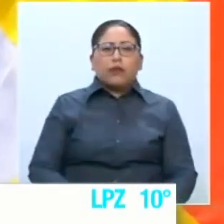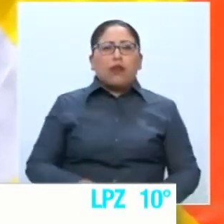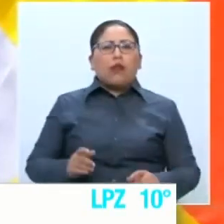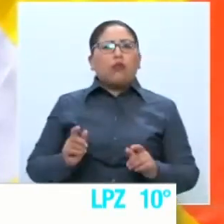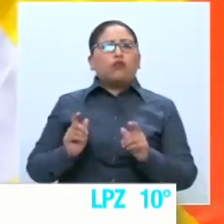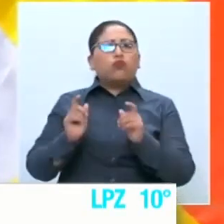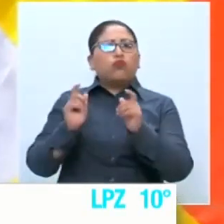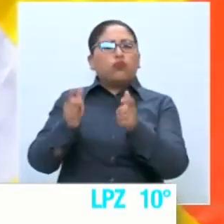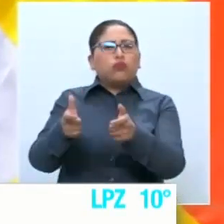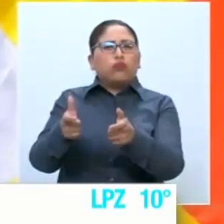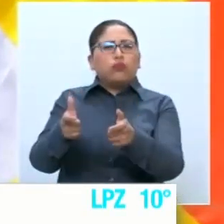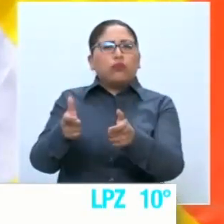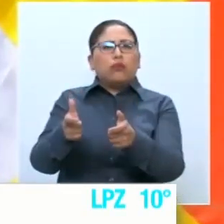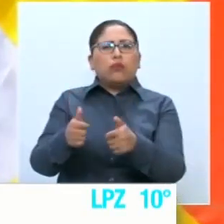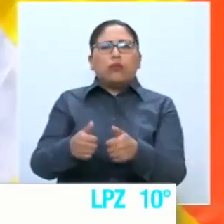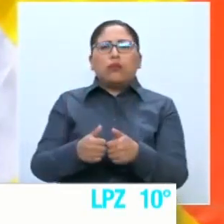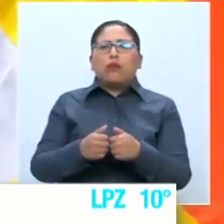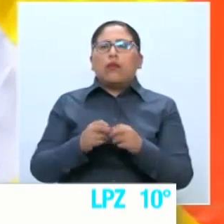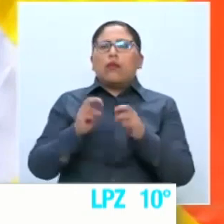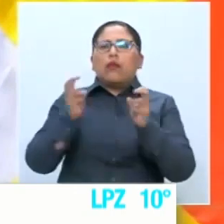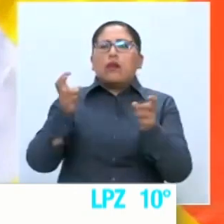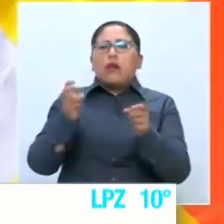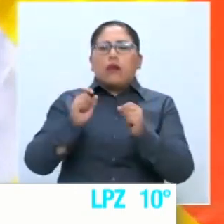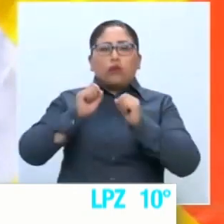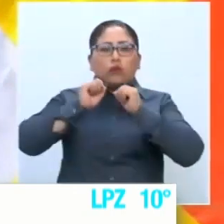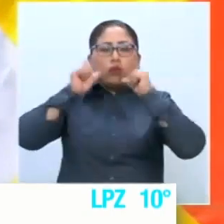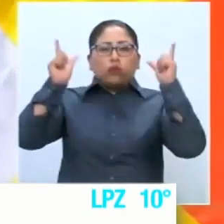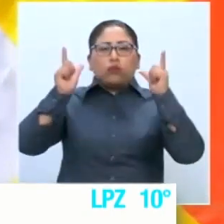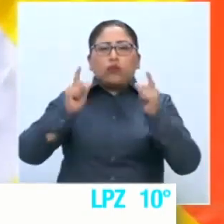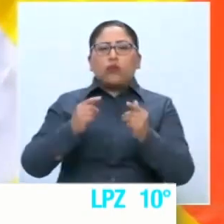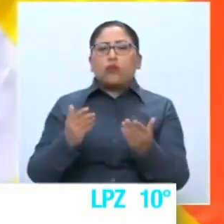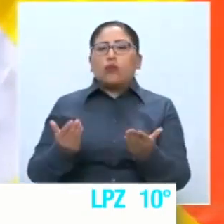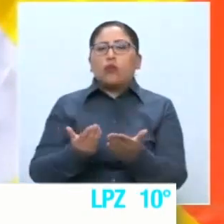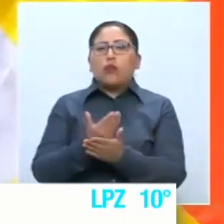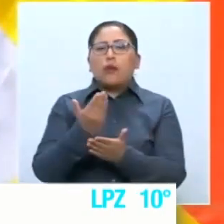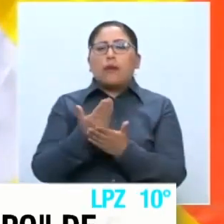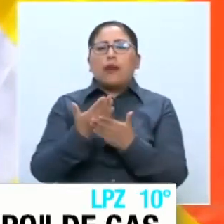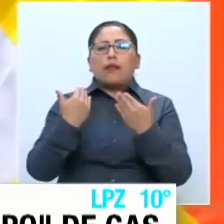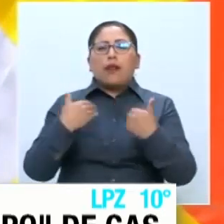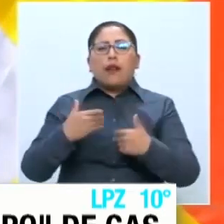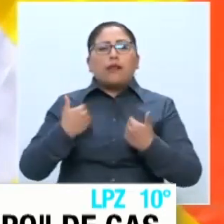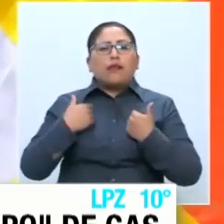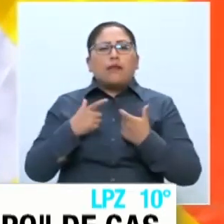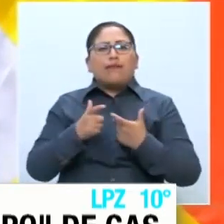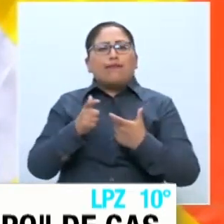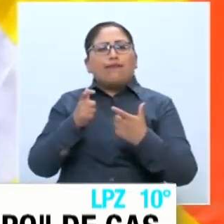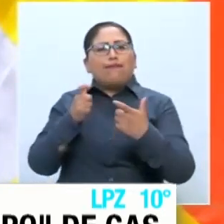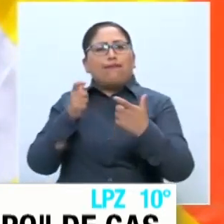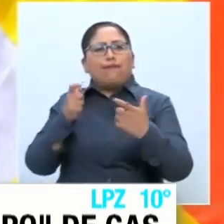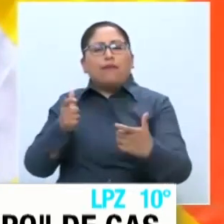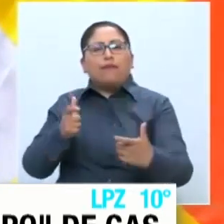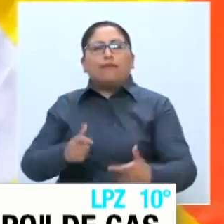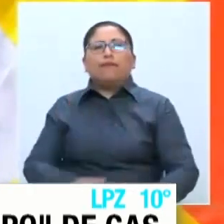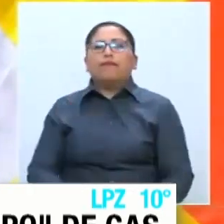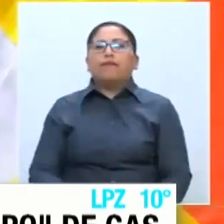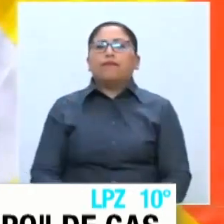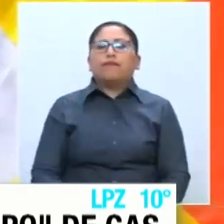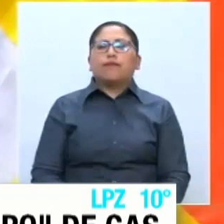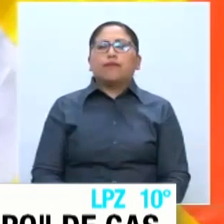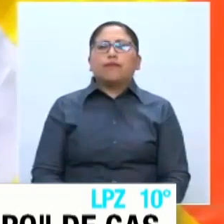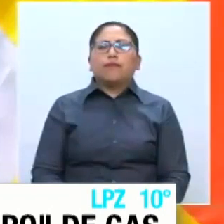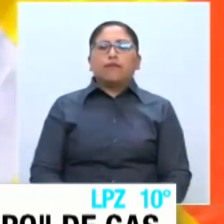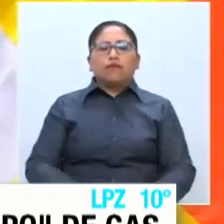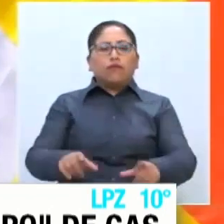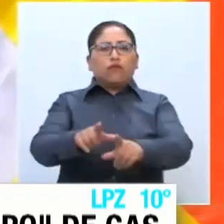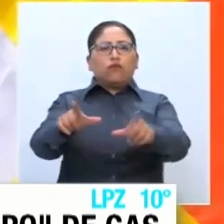regalando el descubrimiento de un exitoso megacampo. Un megacampo